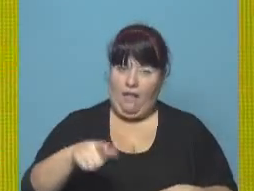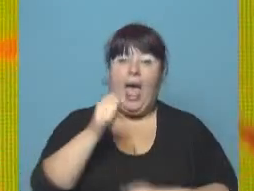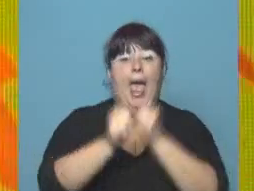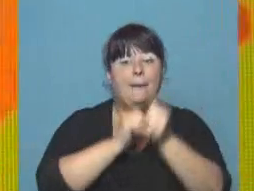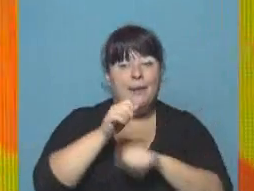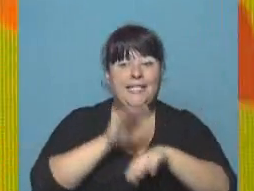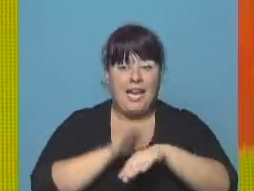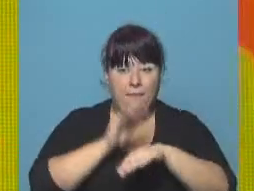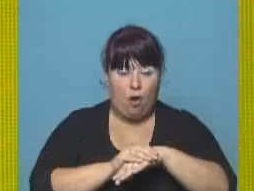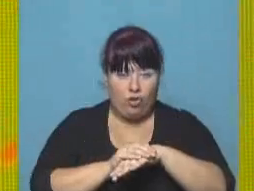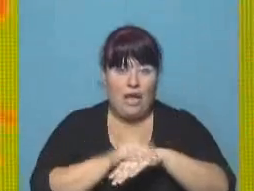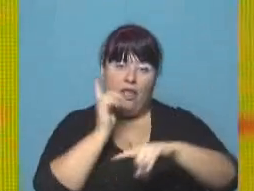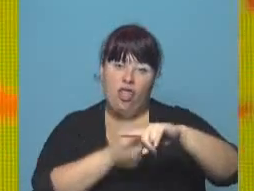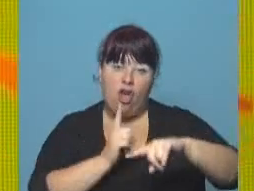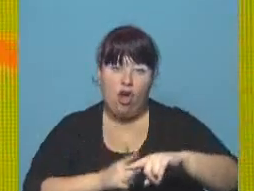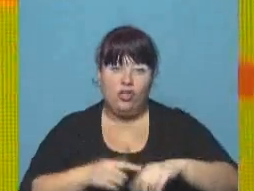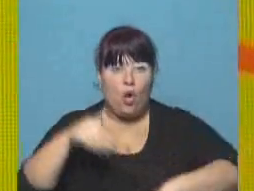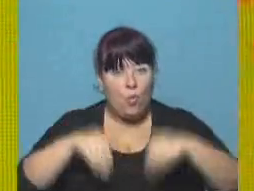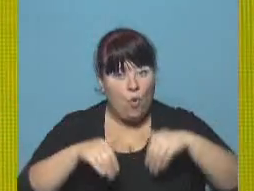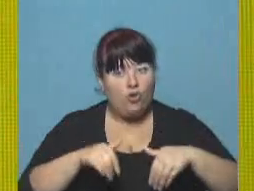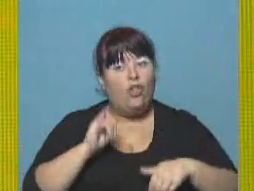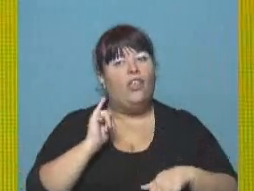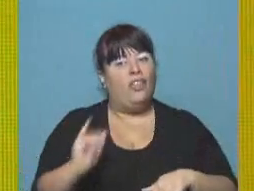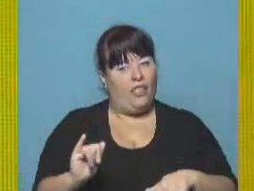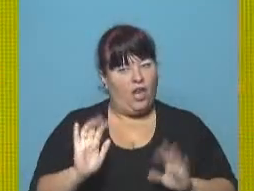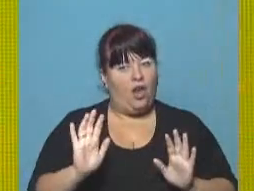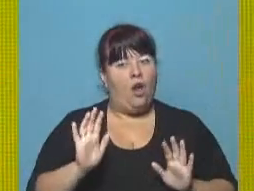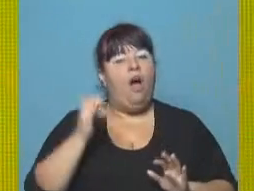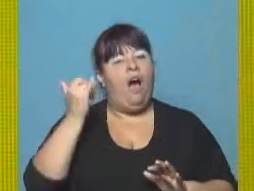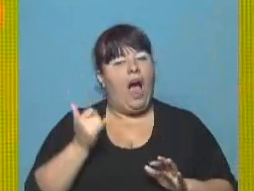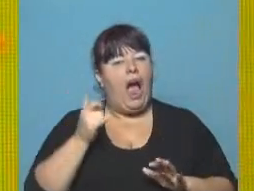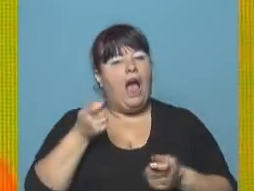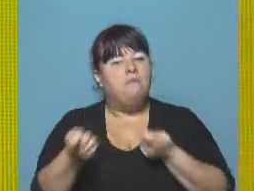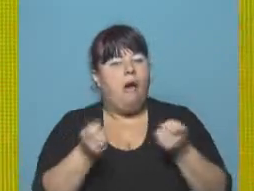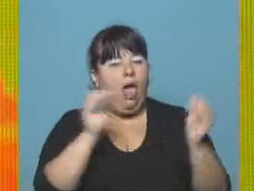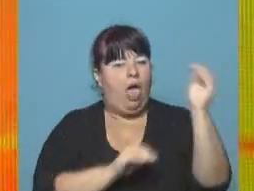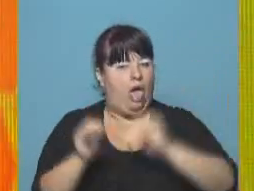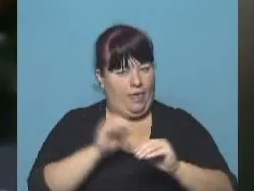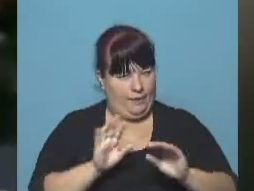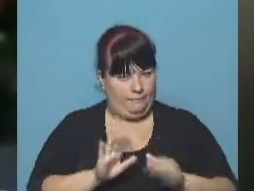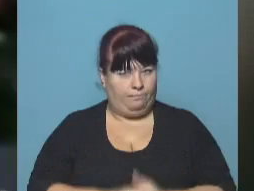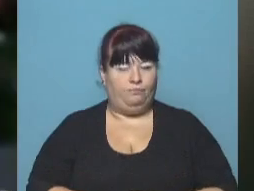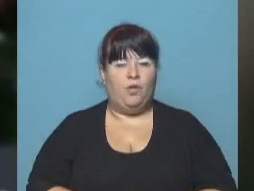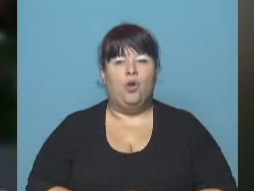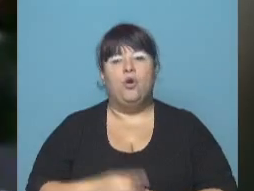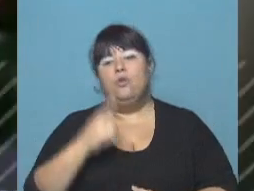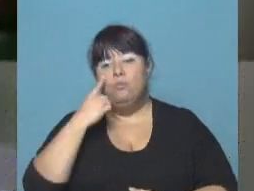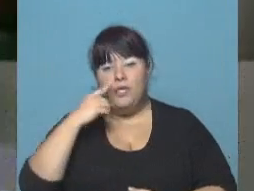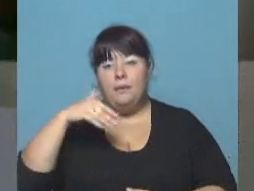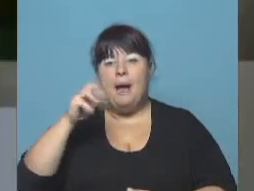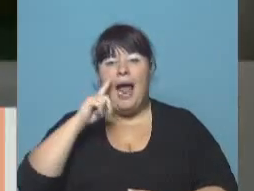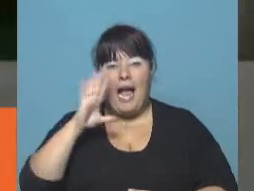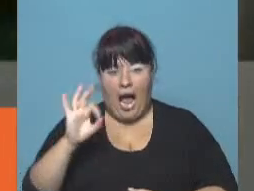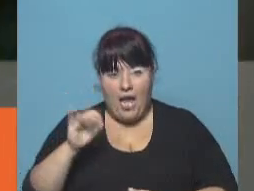empresa encargada del recuento de votos advirtió que hubo manipulación. Por el municipio Maracaibo,